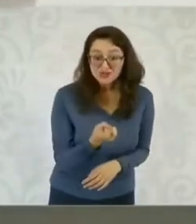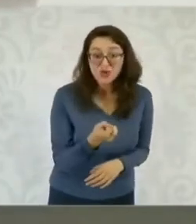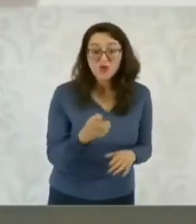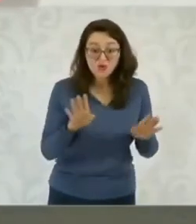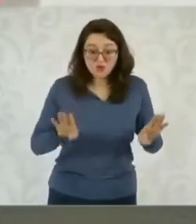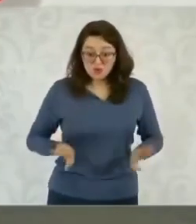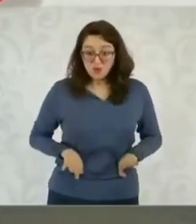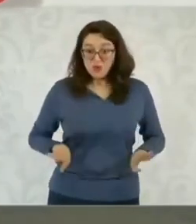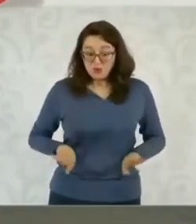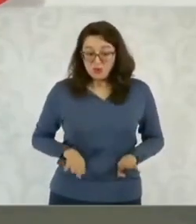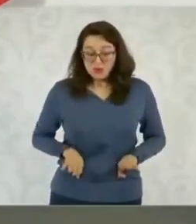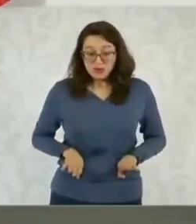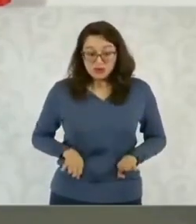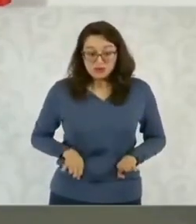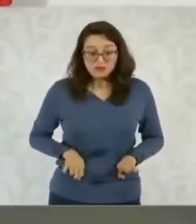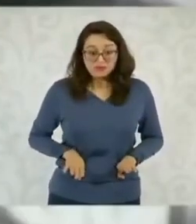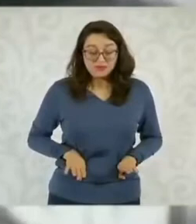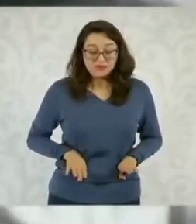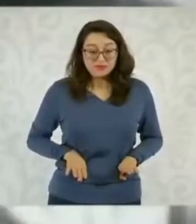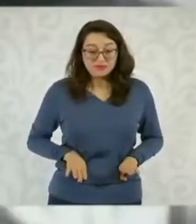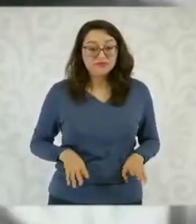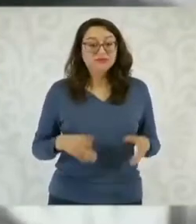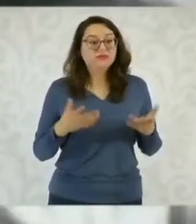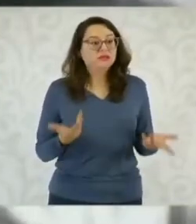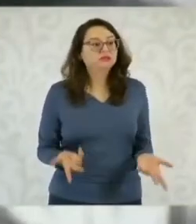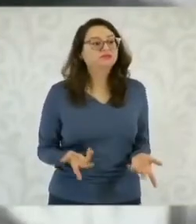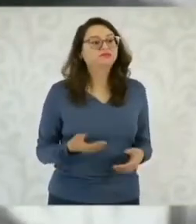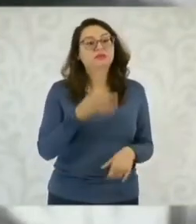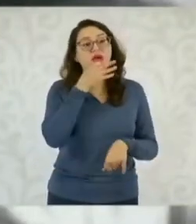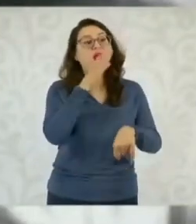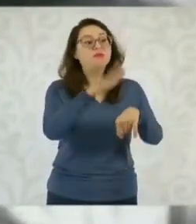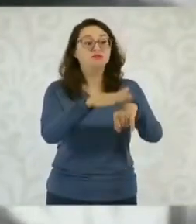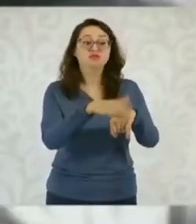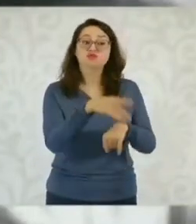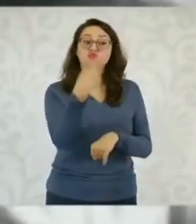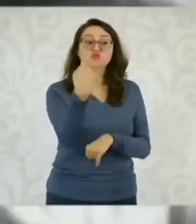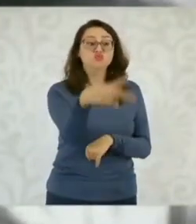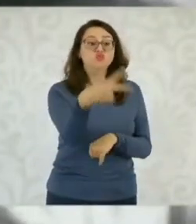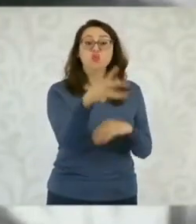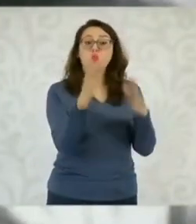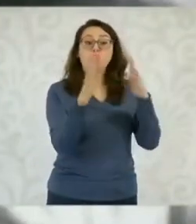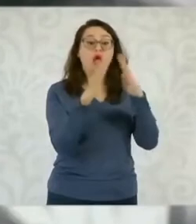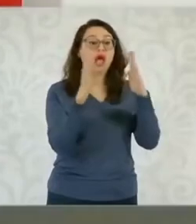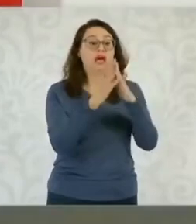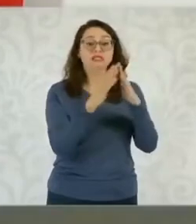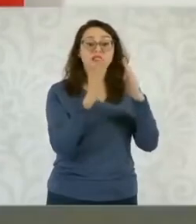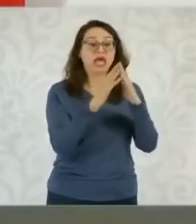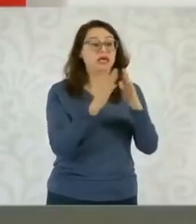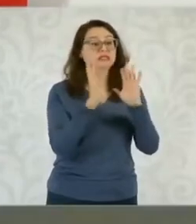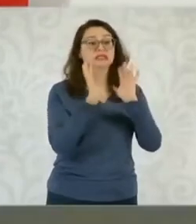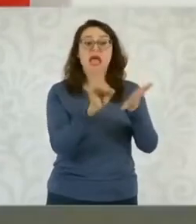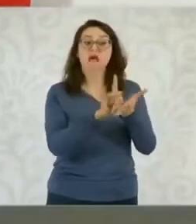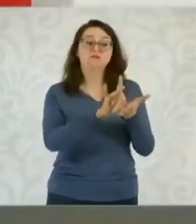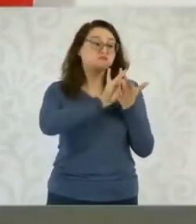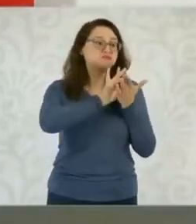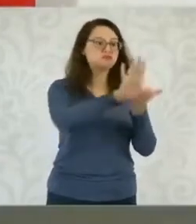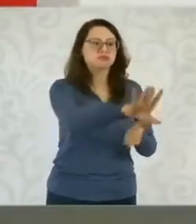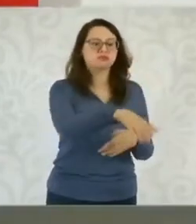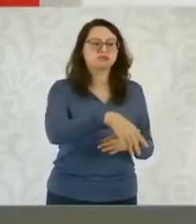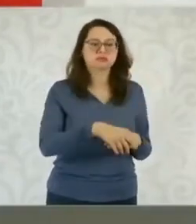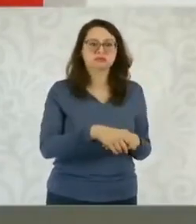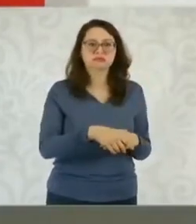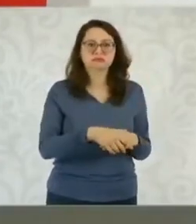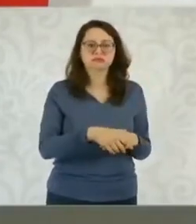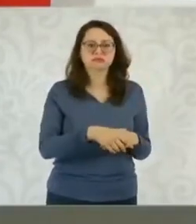esto, se les notificaba que ya te iban a desalojar de tu vivienda en Chihuahua, pero vivías en la